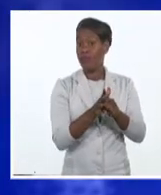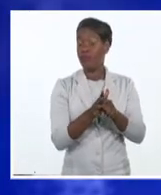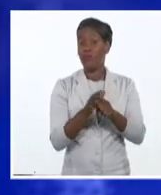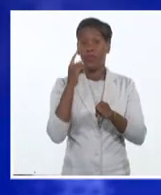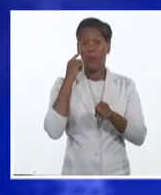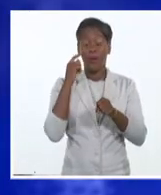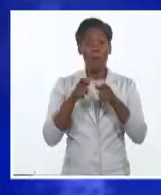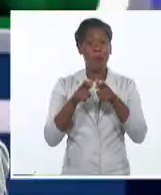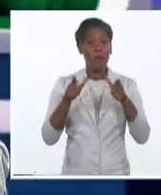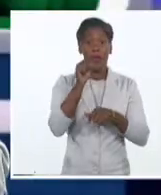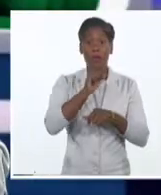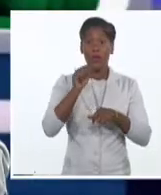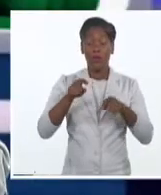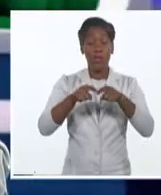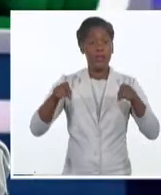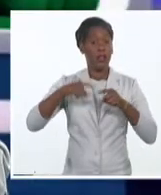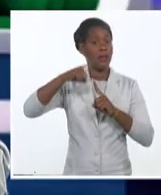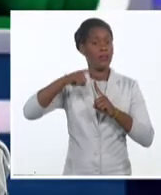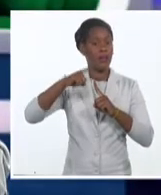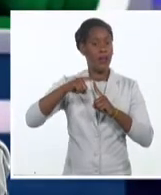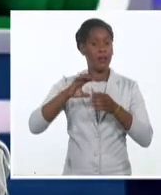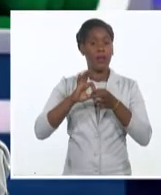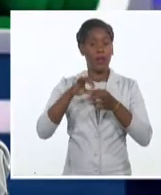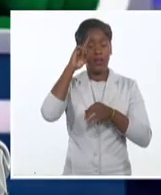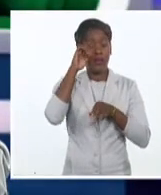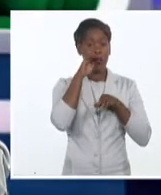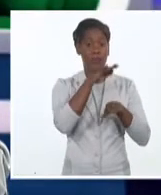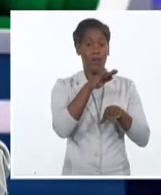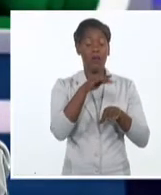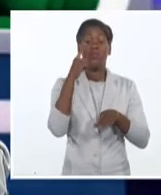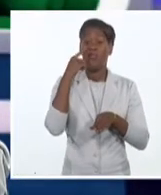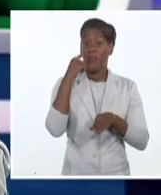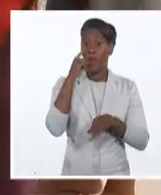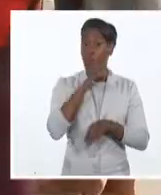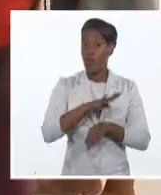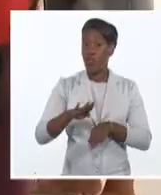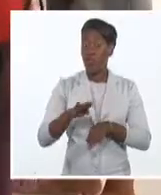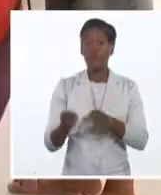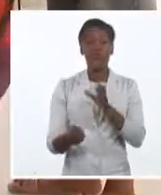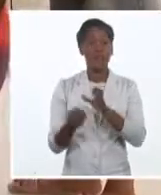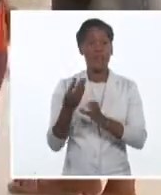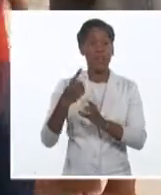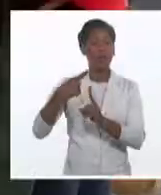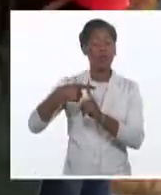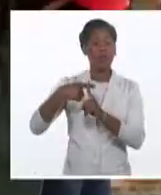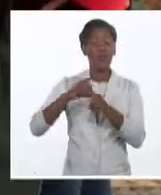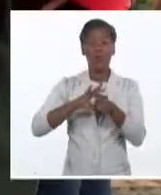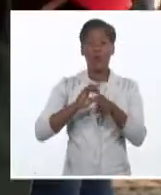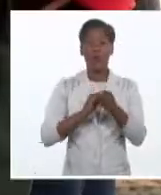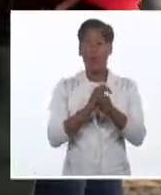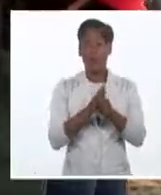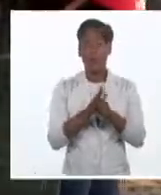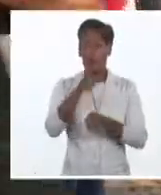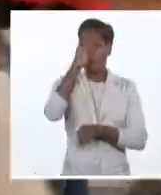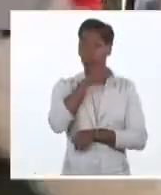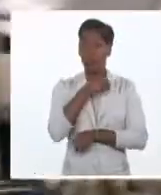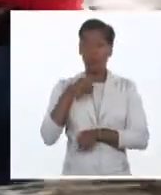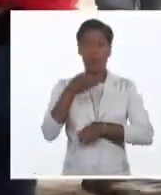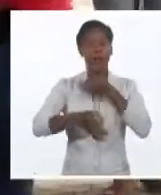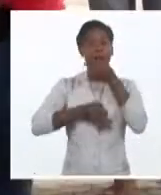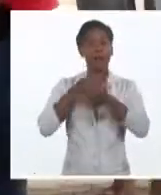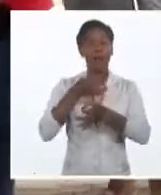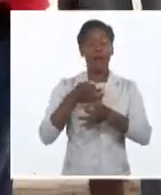intensiva y las cifras de los diagnósticos diarios en edades pediátricas aumentan el doctor francisco gran comentó que no se logra el control de la